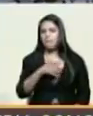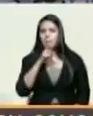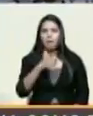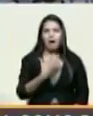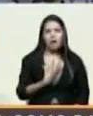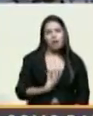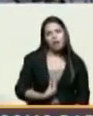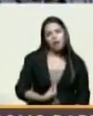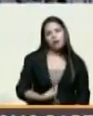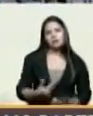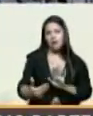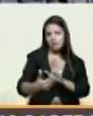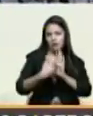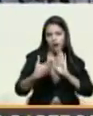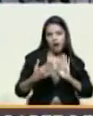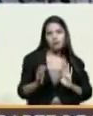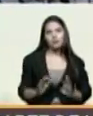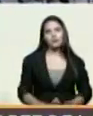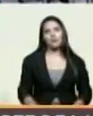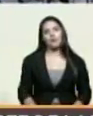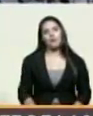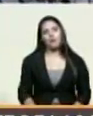mal y atacarnos.